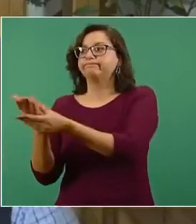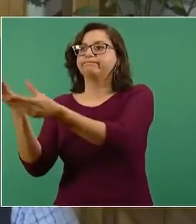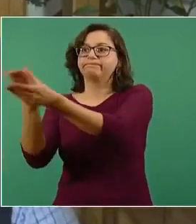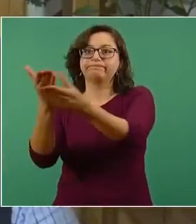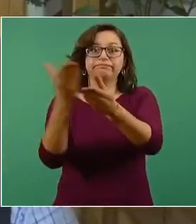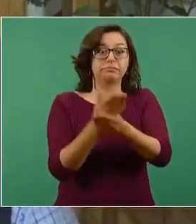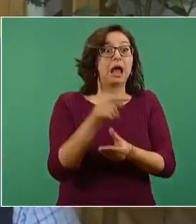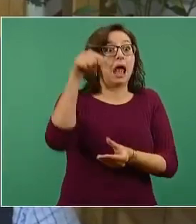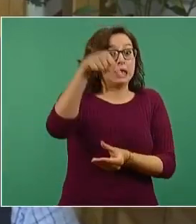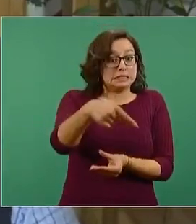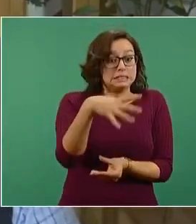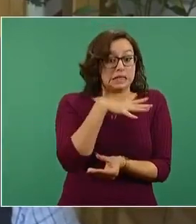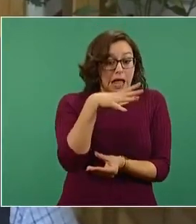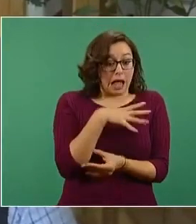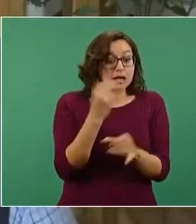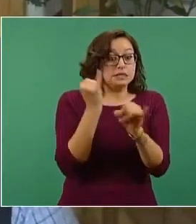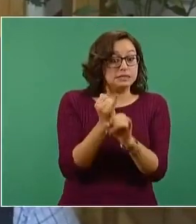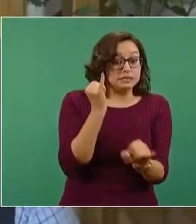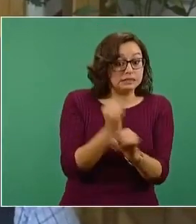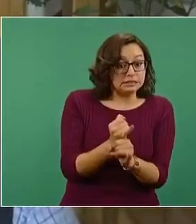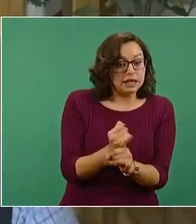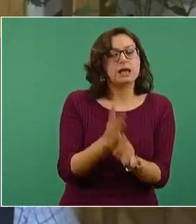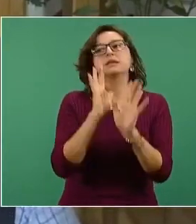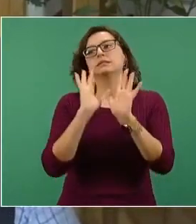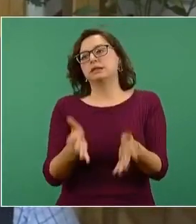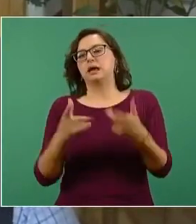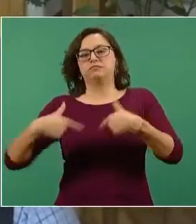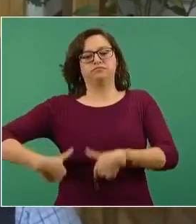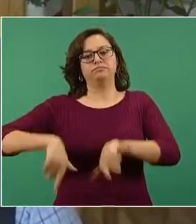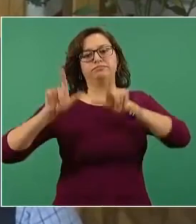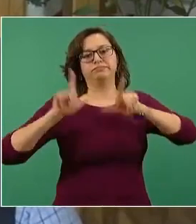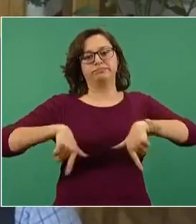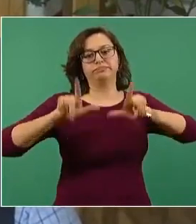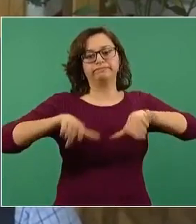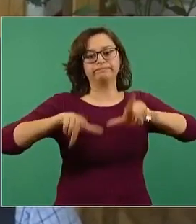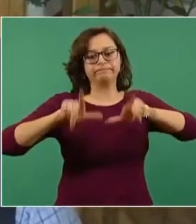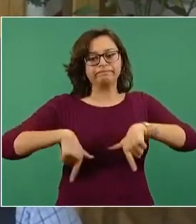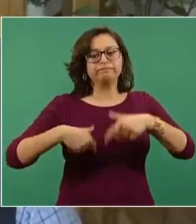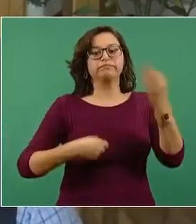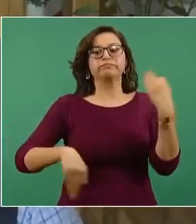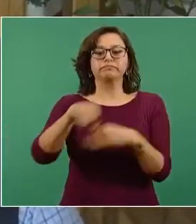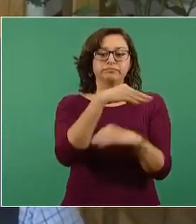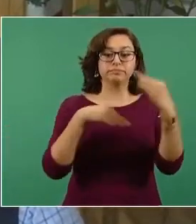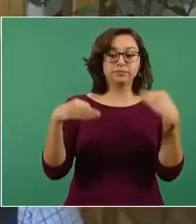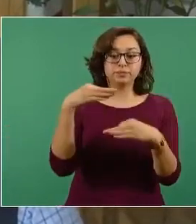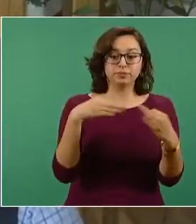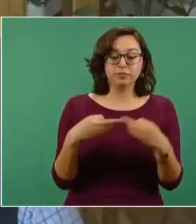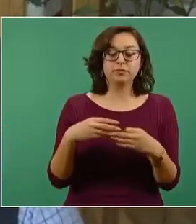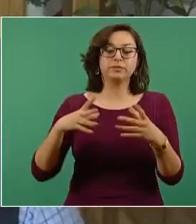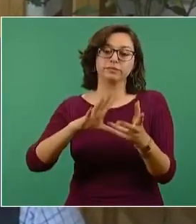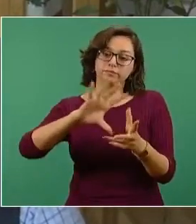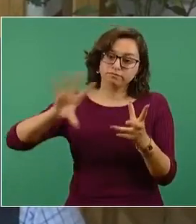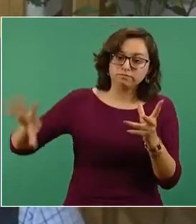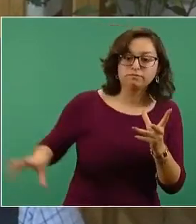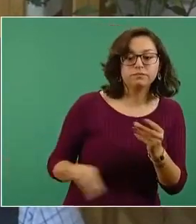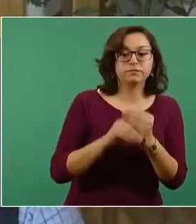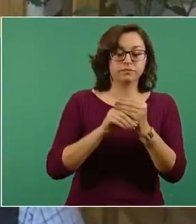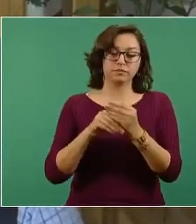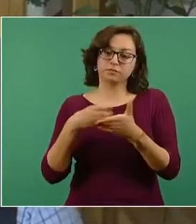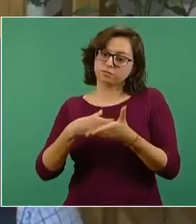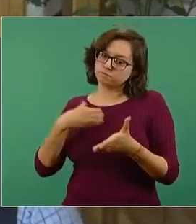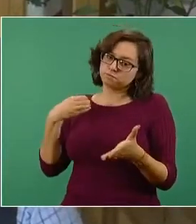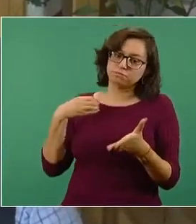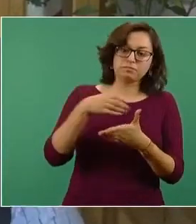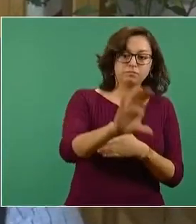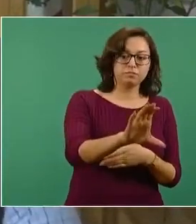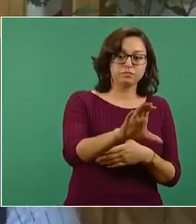llegan a un municipio en donde pueden tener acceso a las coberturas de servicios de Internet o plataformas